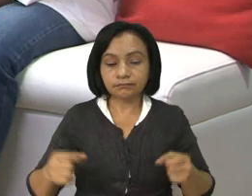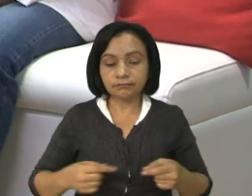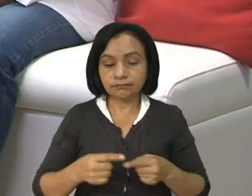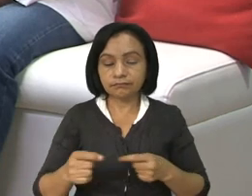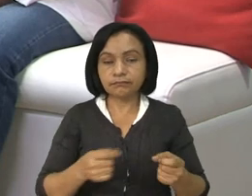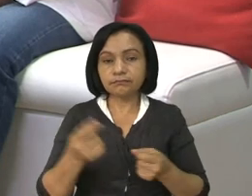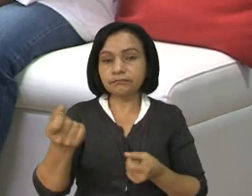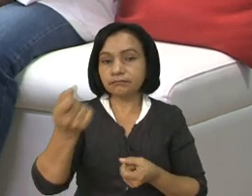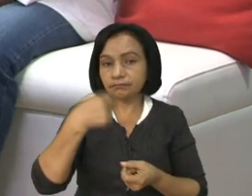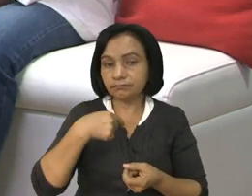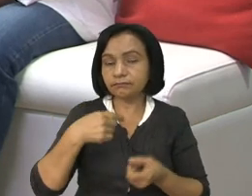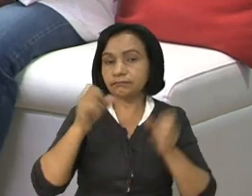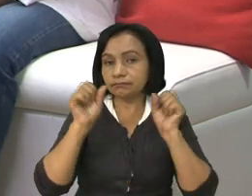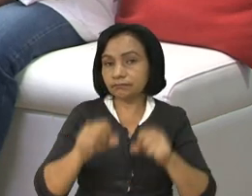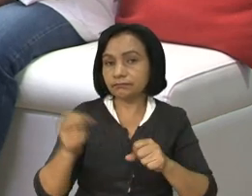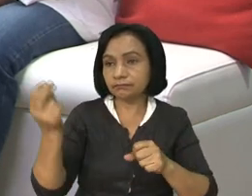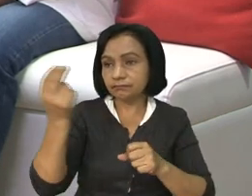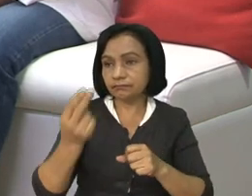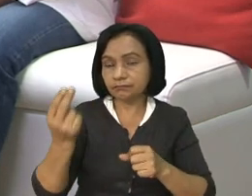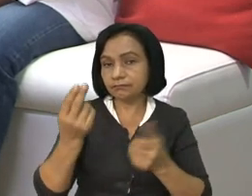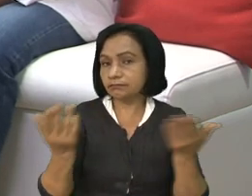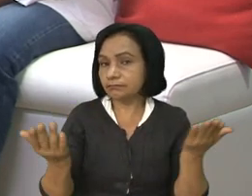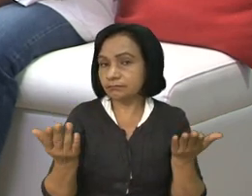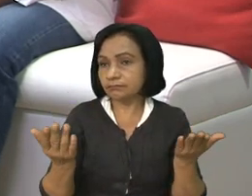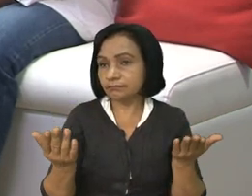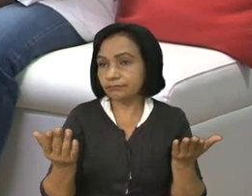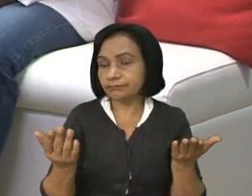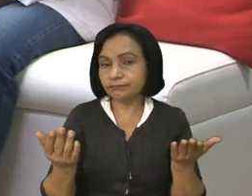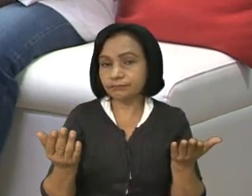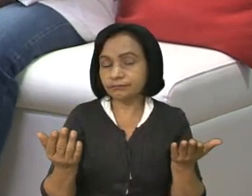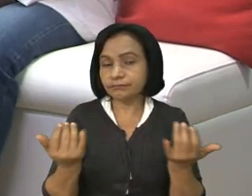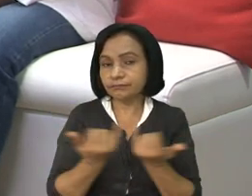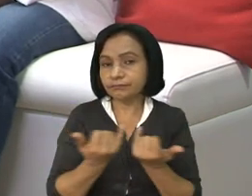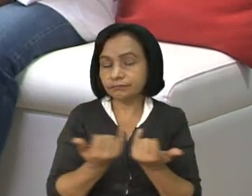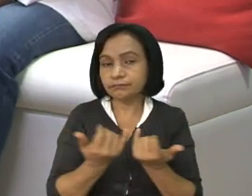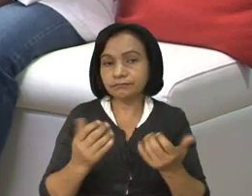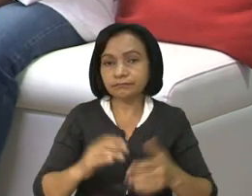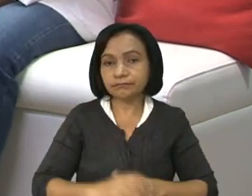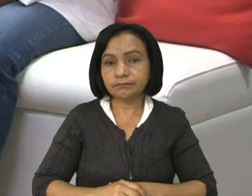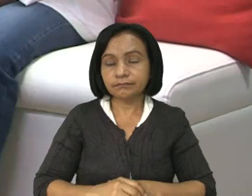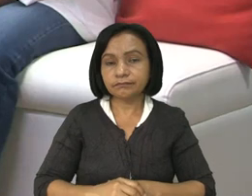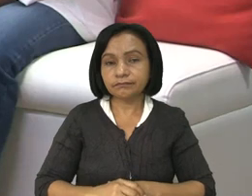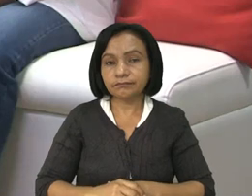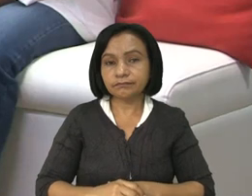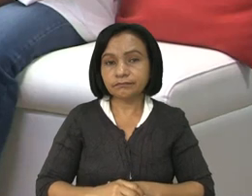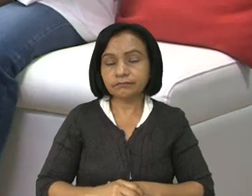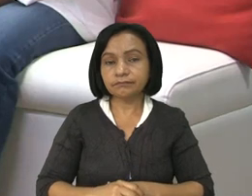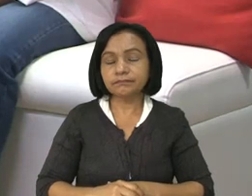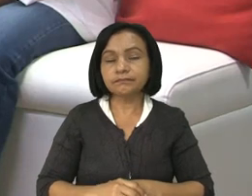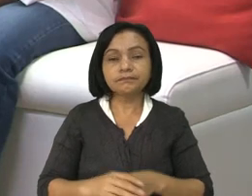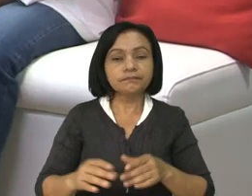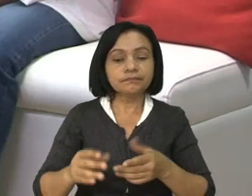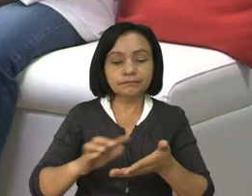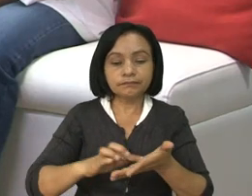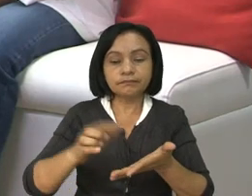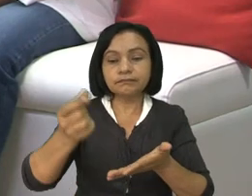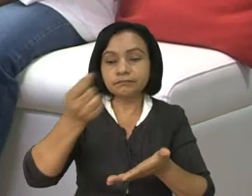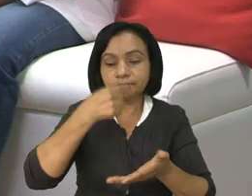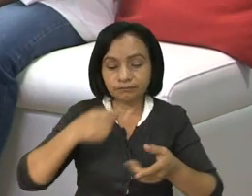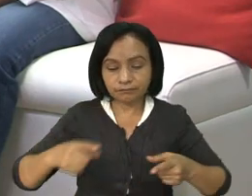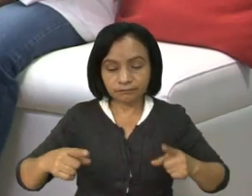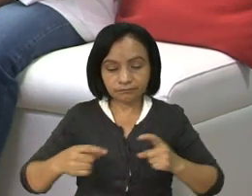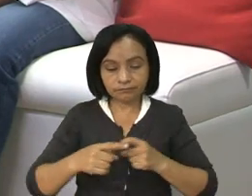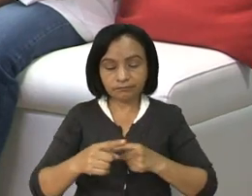¿Qué tipo de parasitante podemos usar para tal parásito? Sí, en el caso de los antiparasitarios,